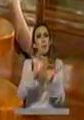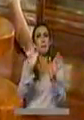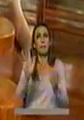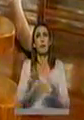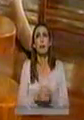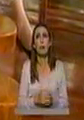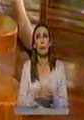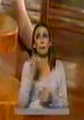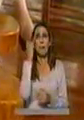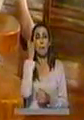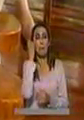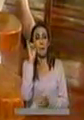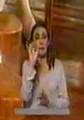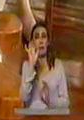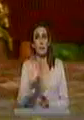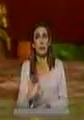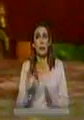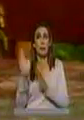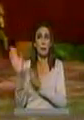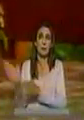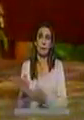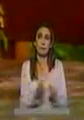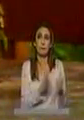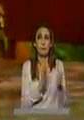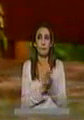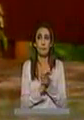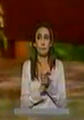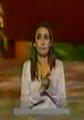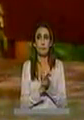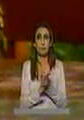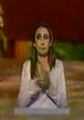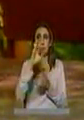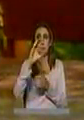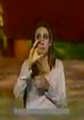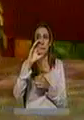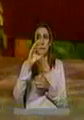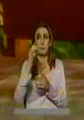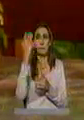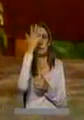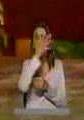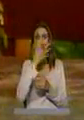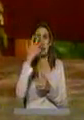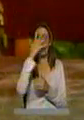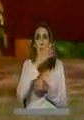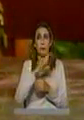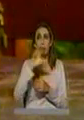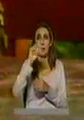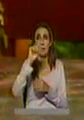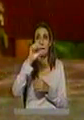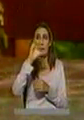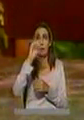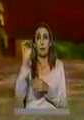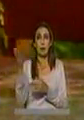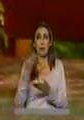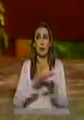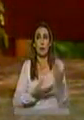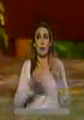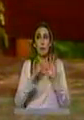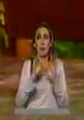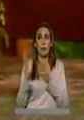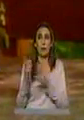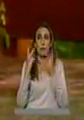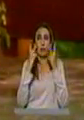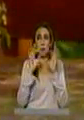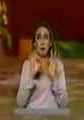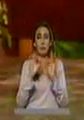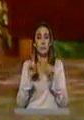idea de la ruta de Kit de Cali, de Esmeraldas Cali. Muy ya bien. Hubo hace tiempo. En buena hora.